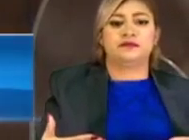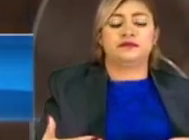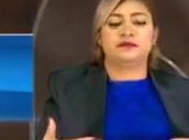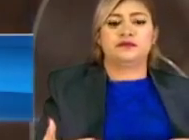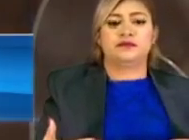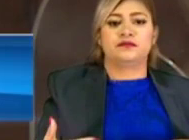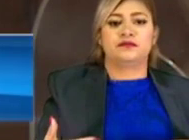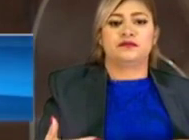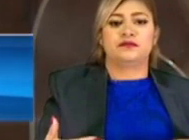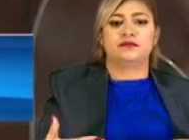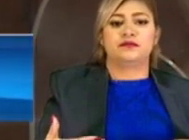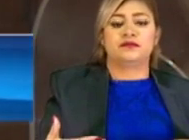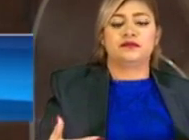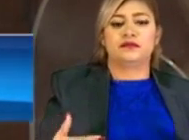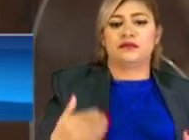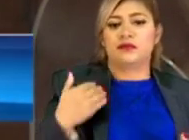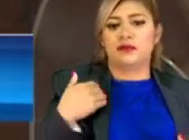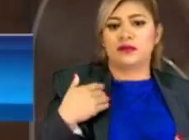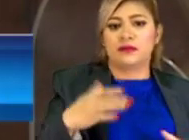partir de mañana,